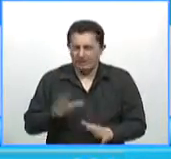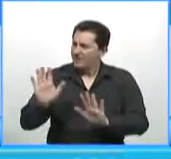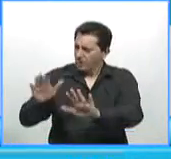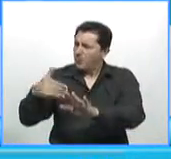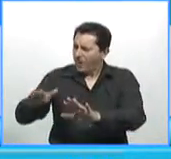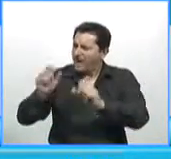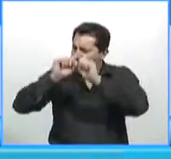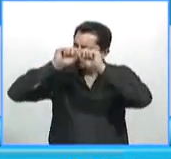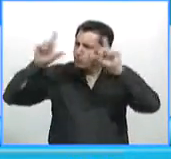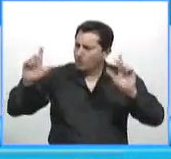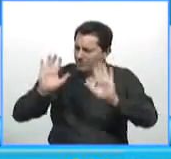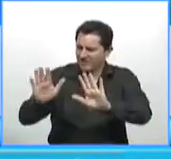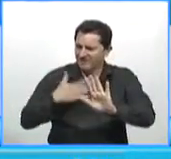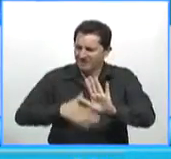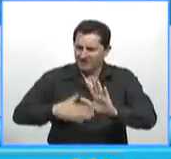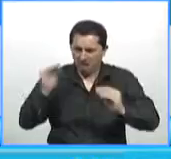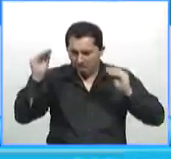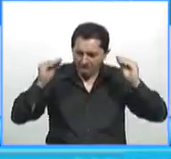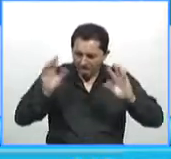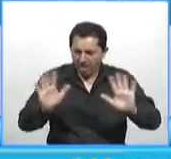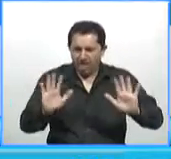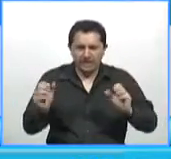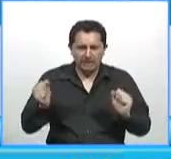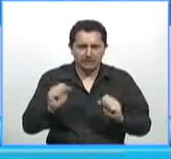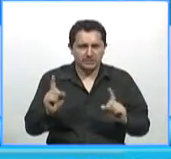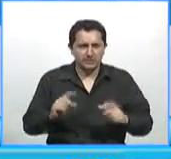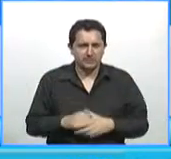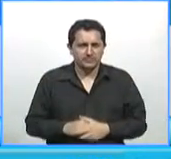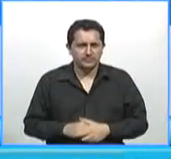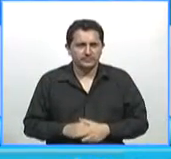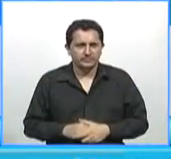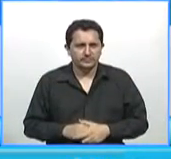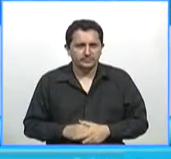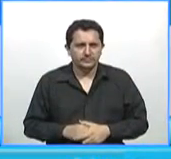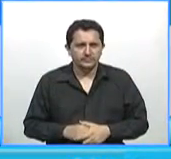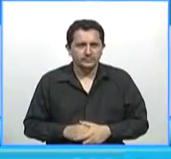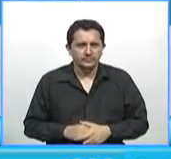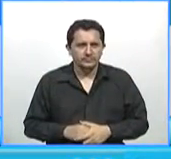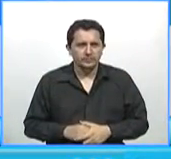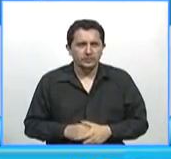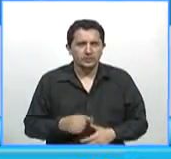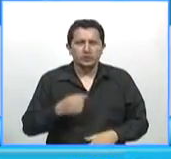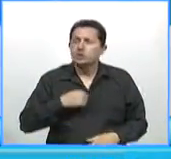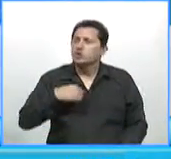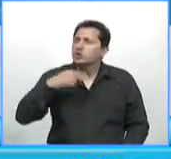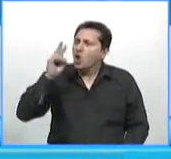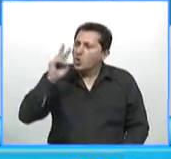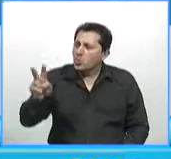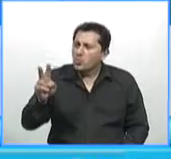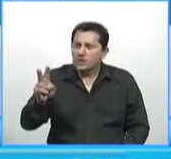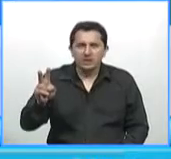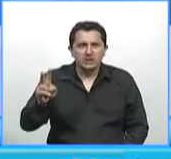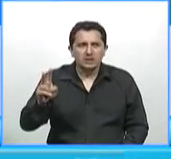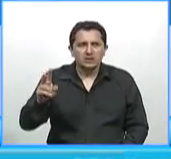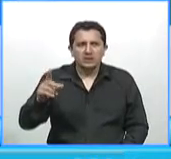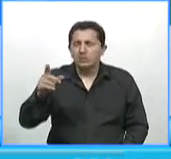sorprender. Pibe, exige. Se va a sorprender de mi historia con el hockey. Pero vine a ser periodísticamente a la